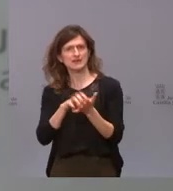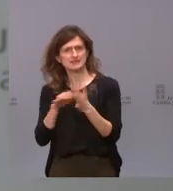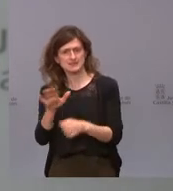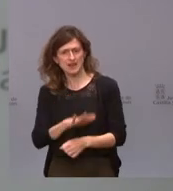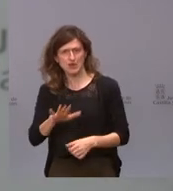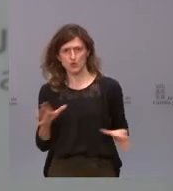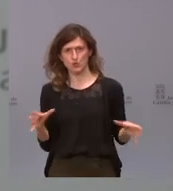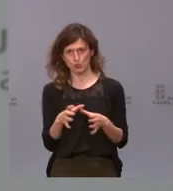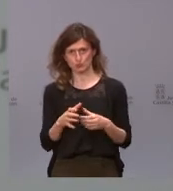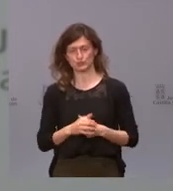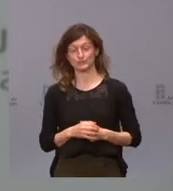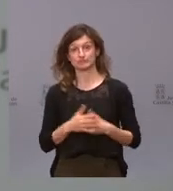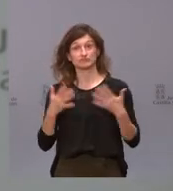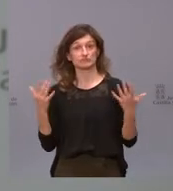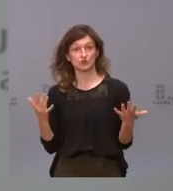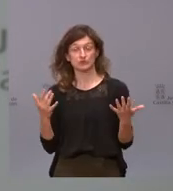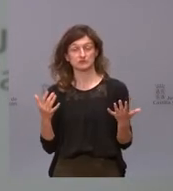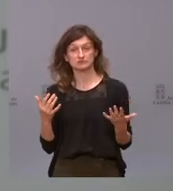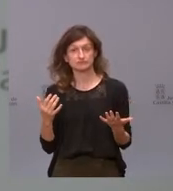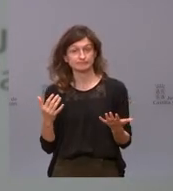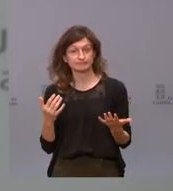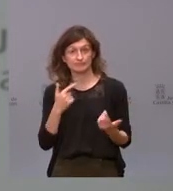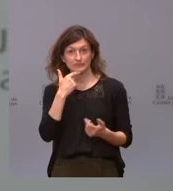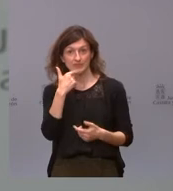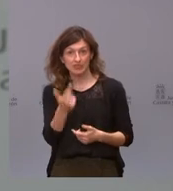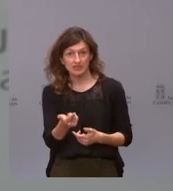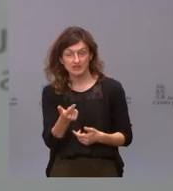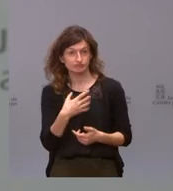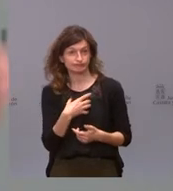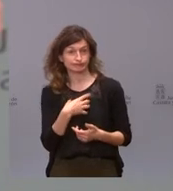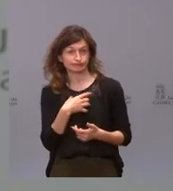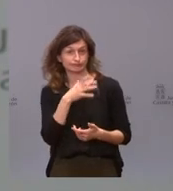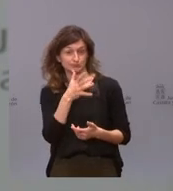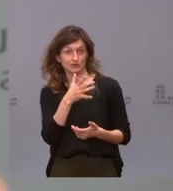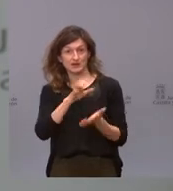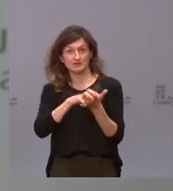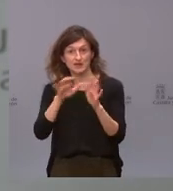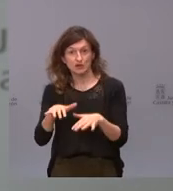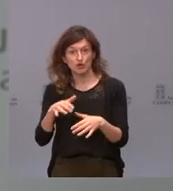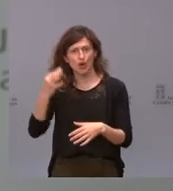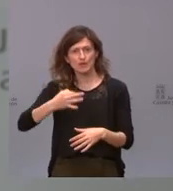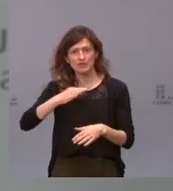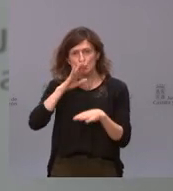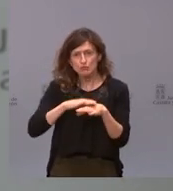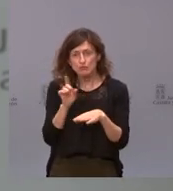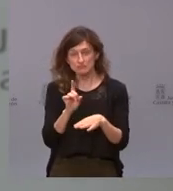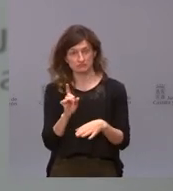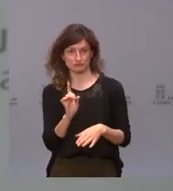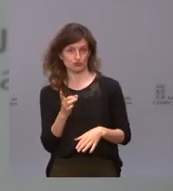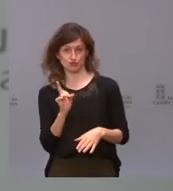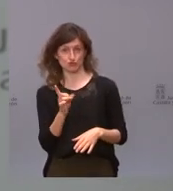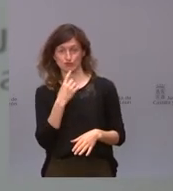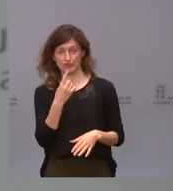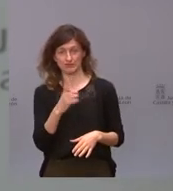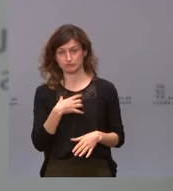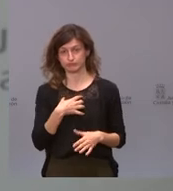su conjunto por tanto lo que no se va a poder decir es que castilla y león no ha cumplido con su obligación eso no